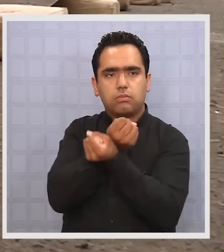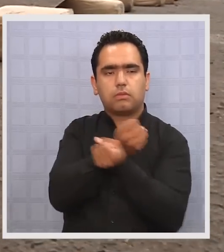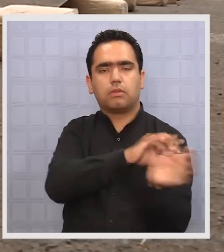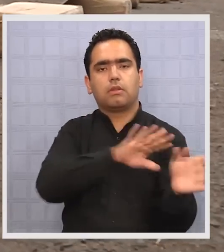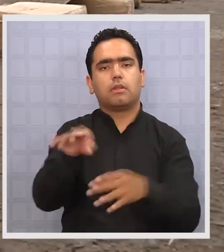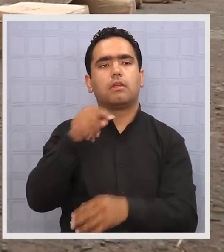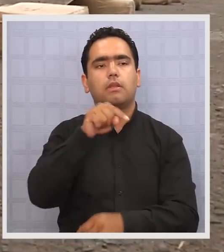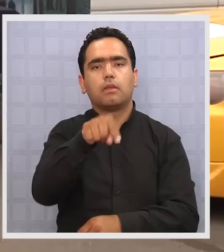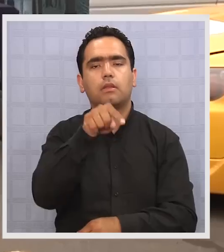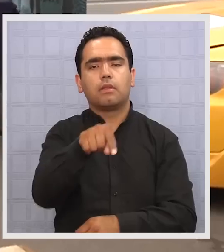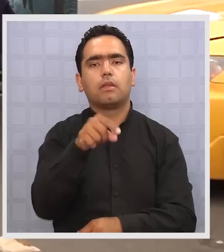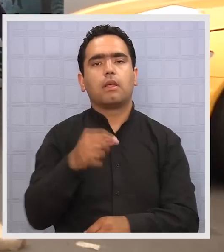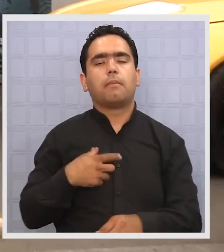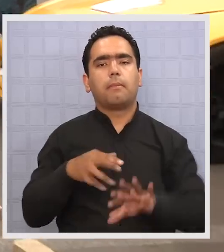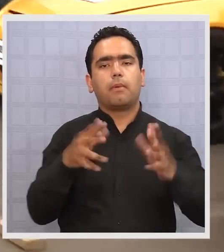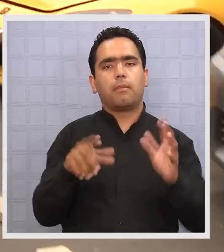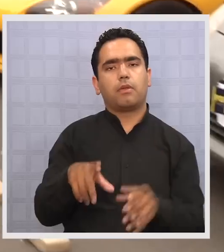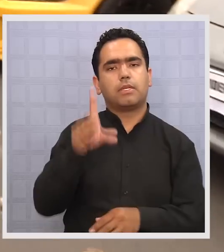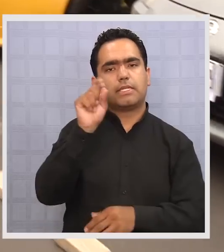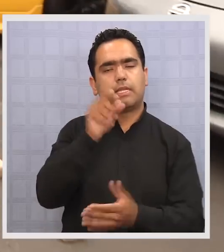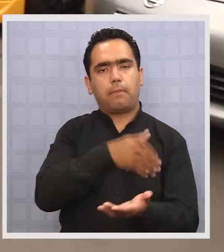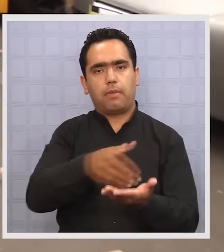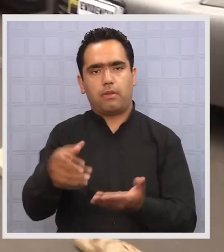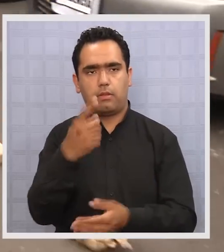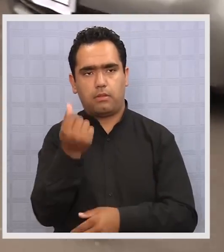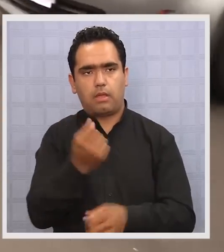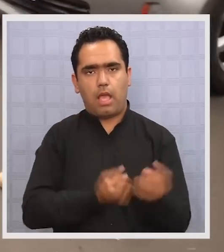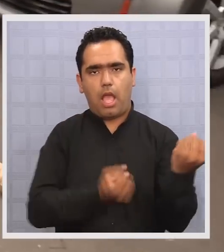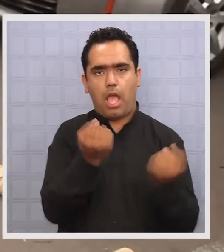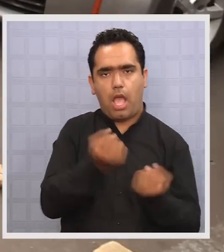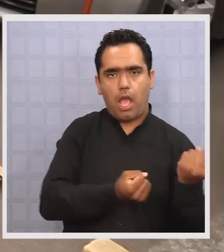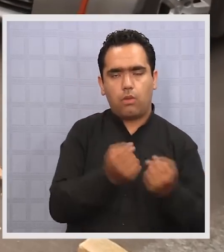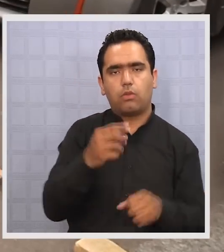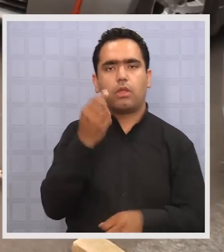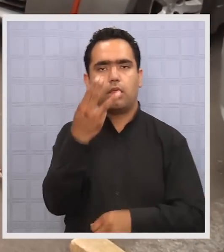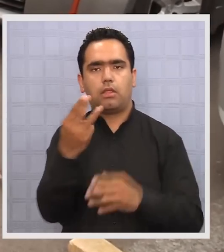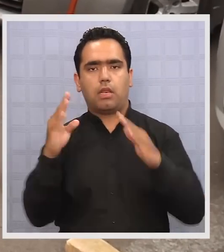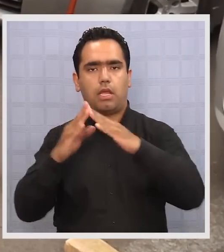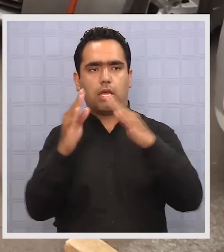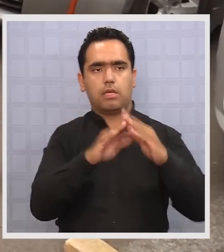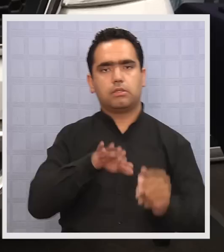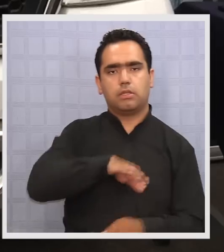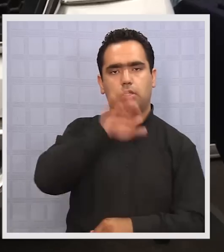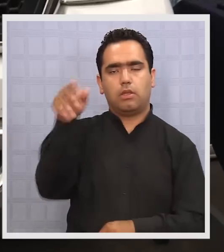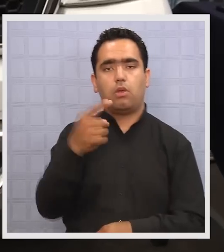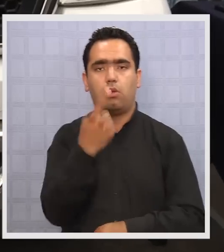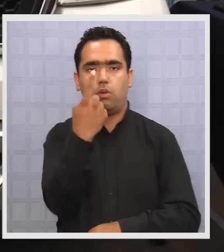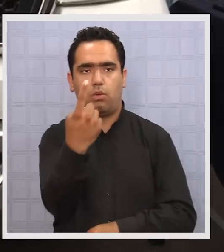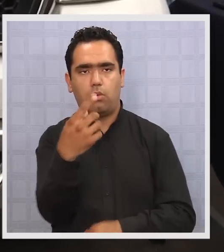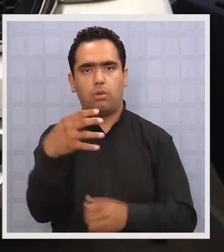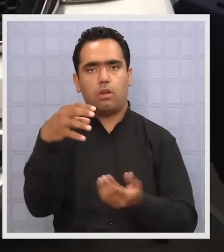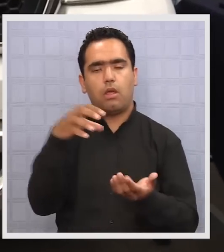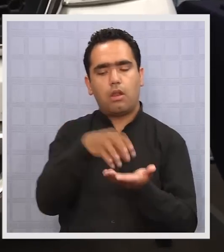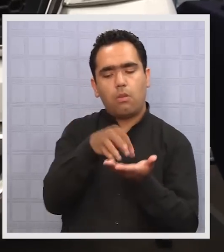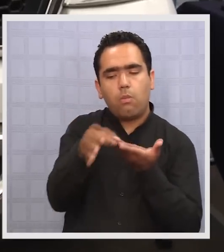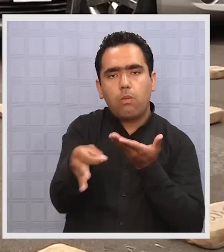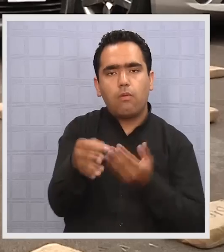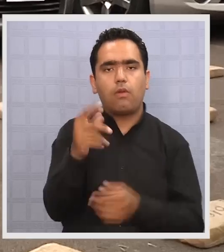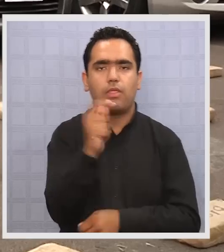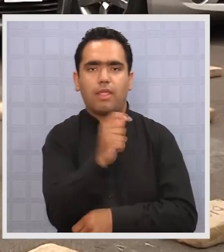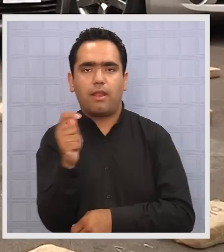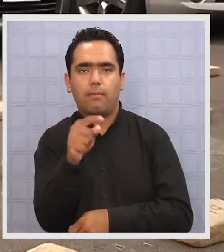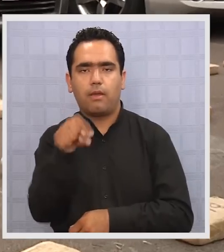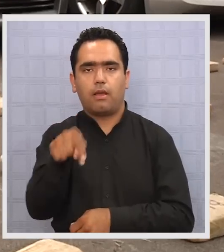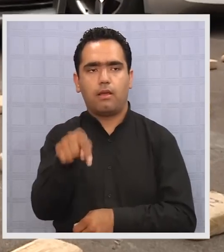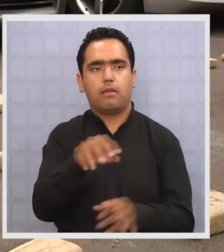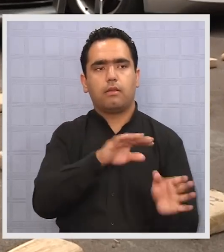bienes alcanza los 170 millones de pesos entre automóviles y 3 viviendas en Alto Hospicio y una en el pueblo de Tarapacá.